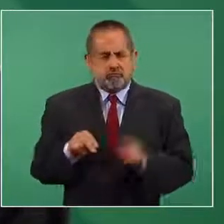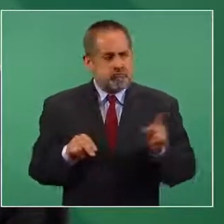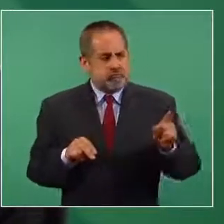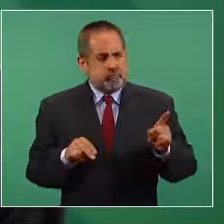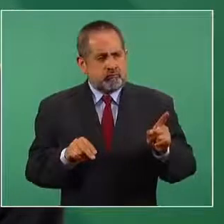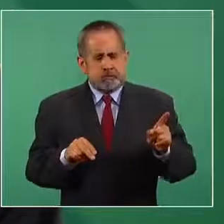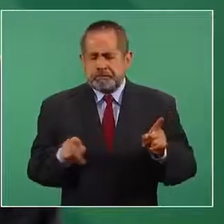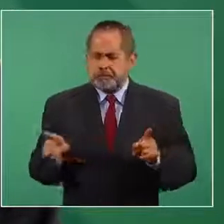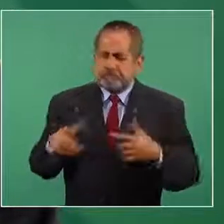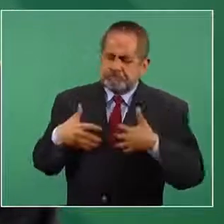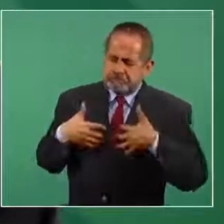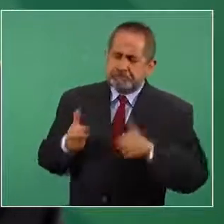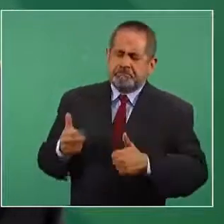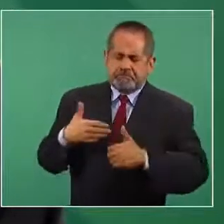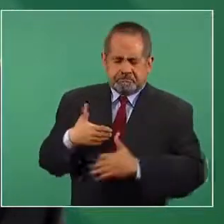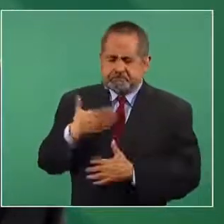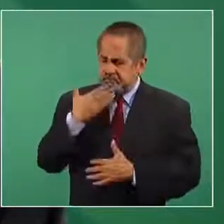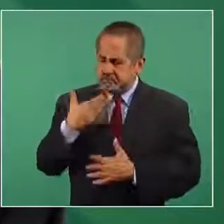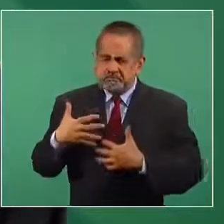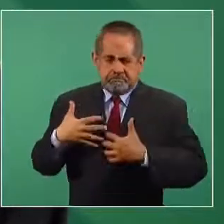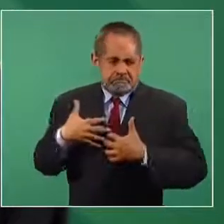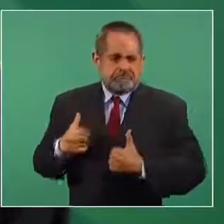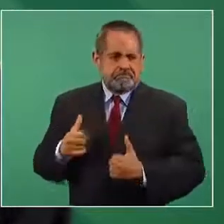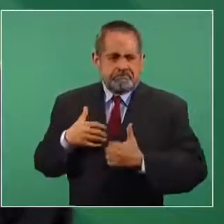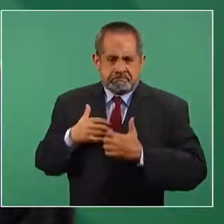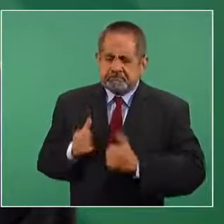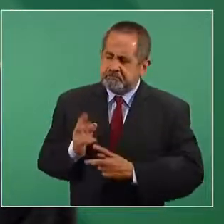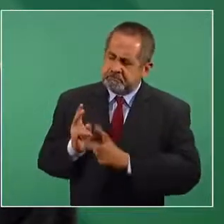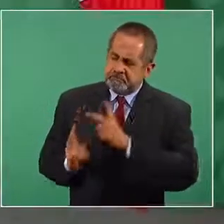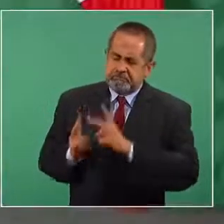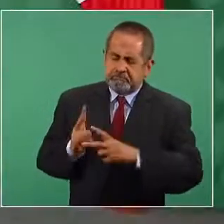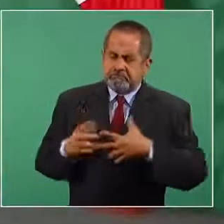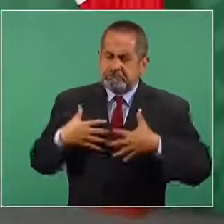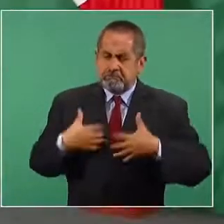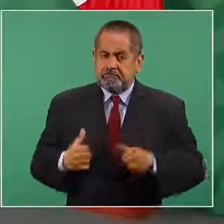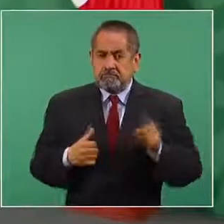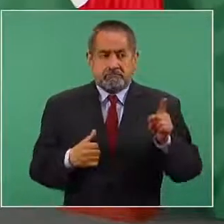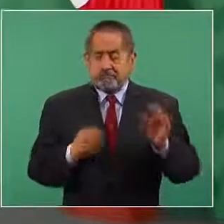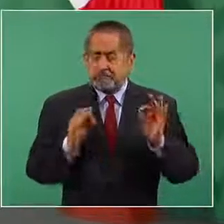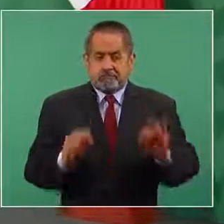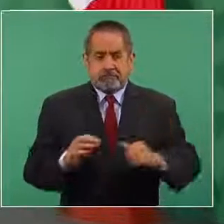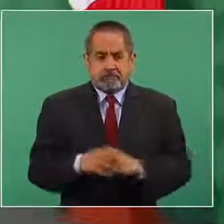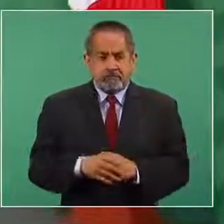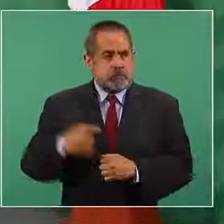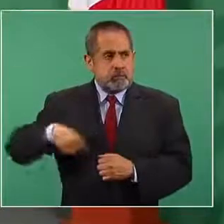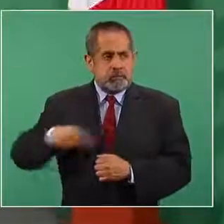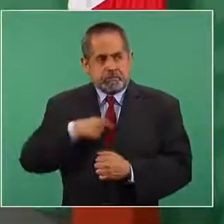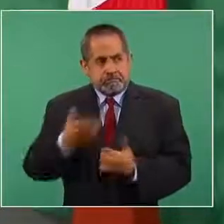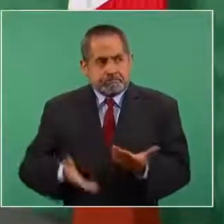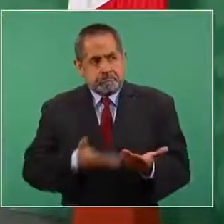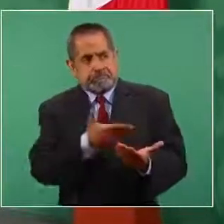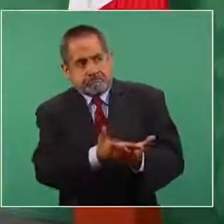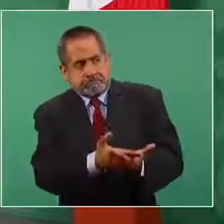mucha comprensión en este tema a nuestro planteamiento,